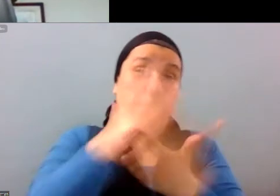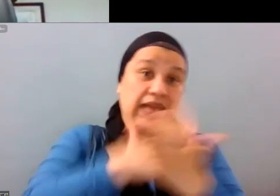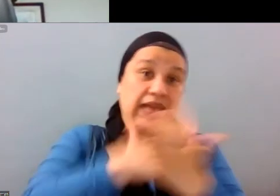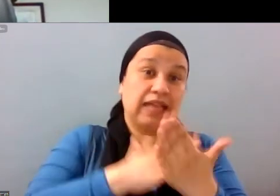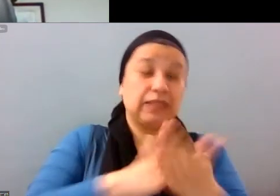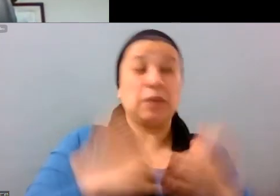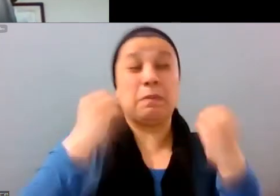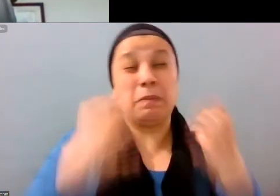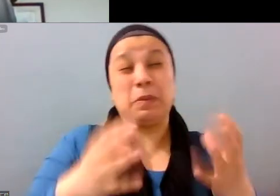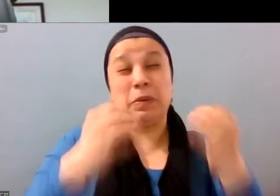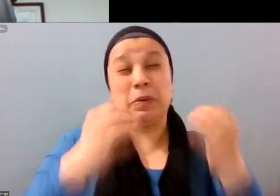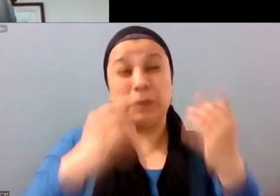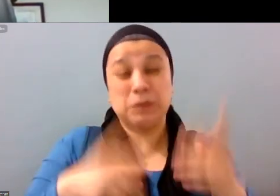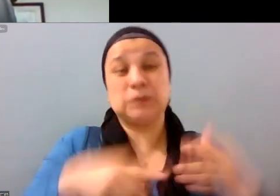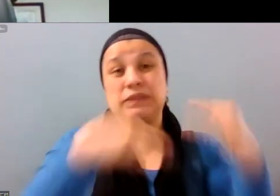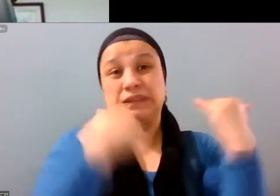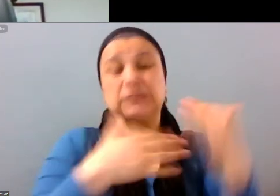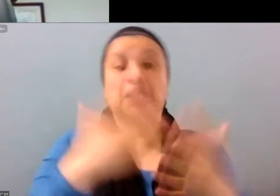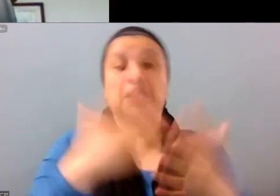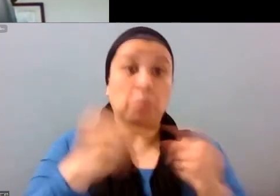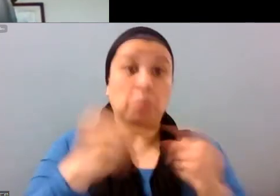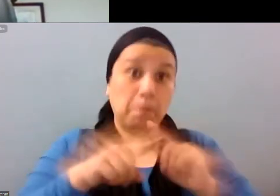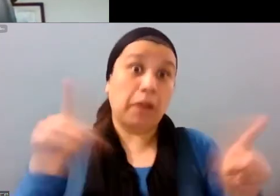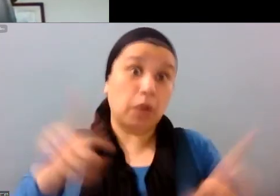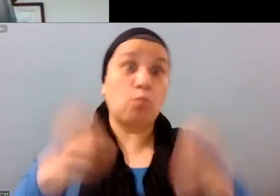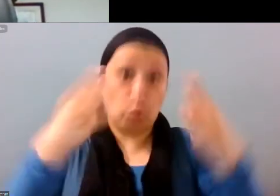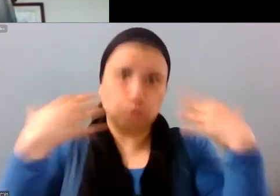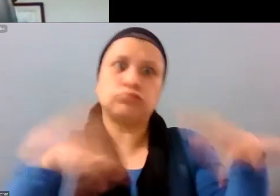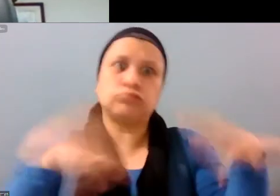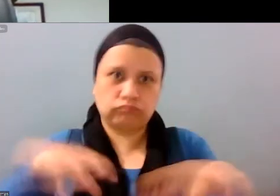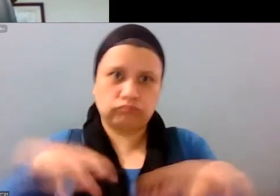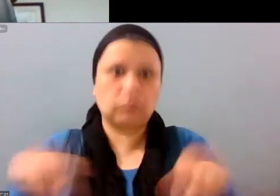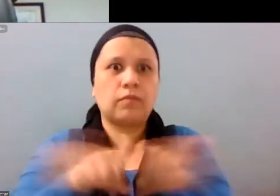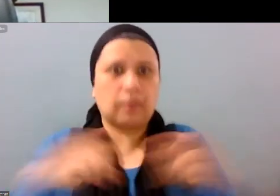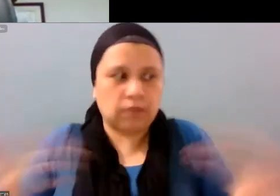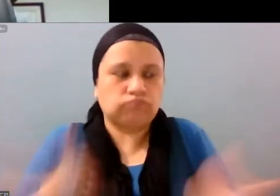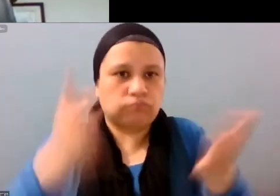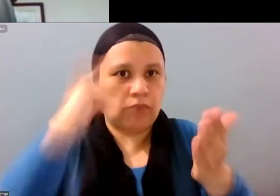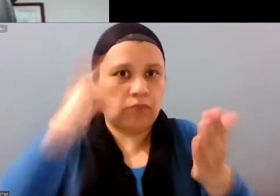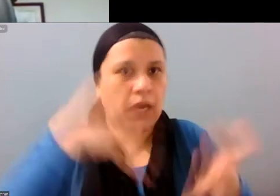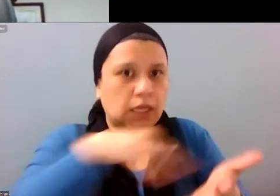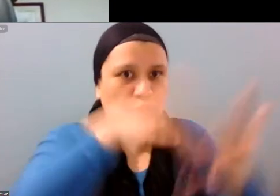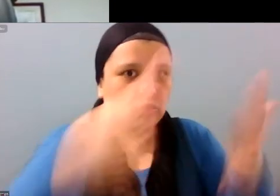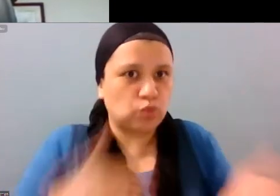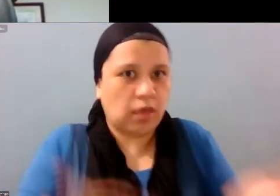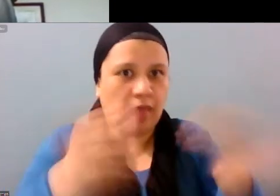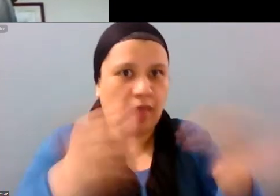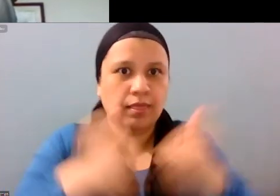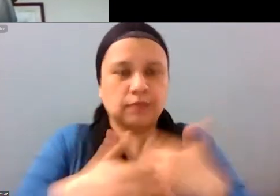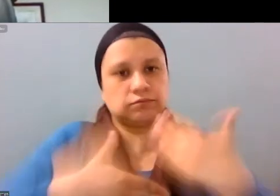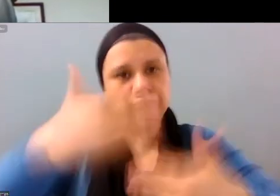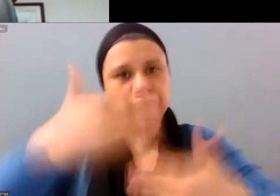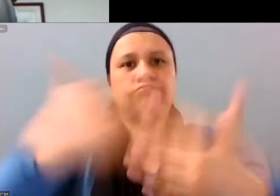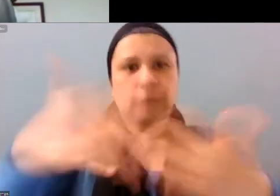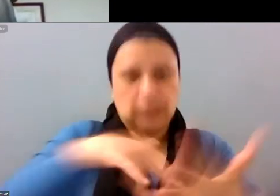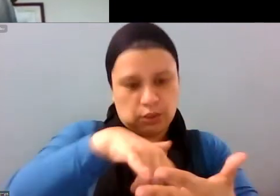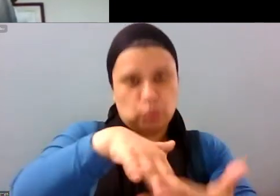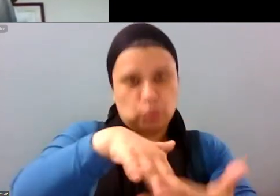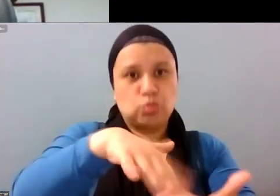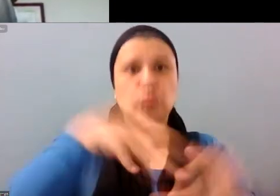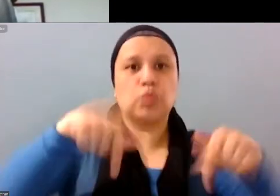variadas las acciones para que las personas estudiantes pudieran seguir adelante con sus estudios en este año